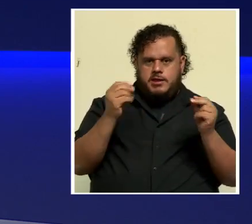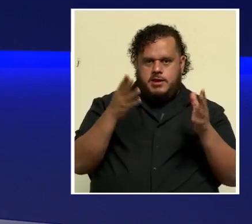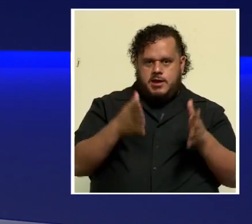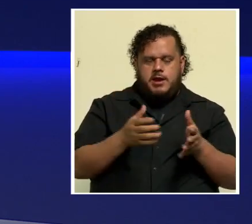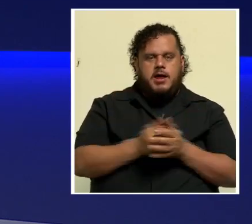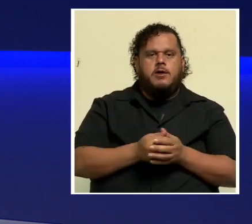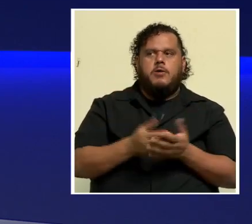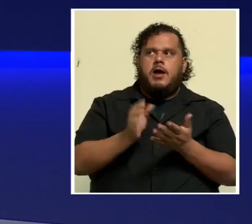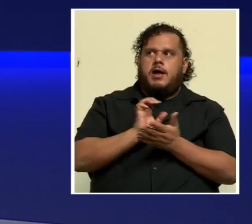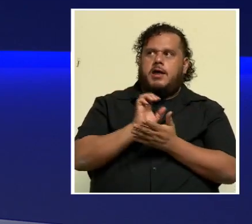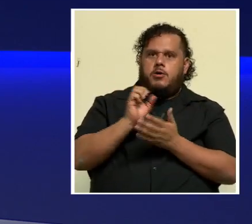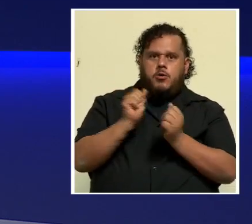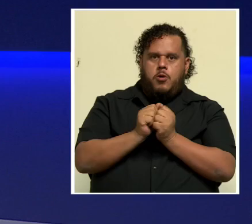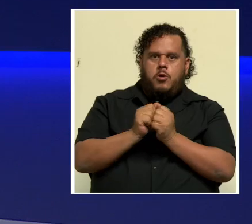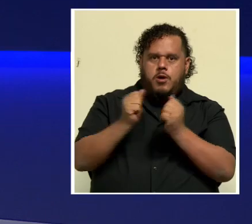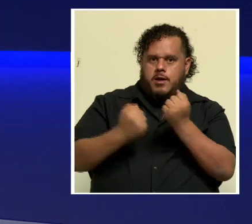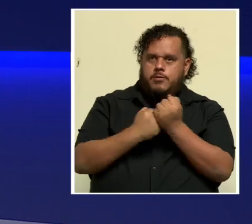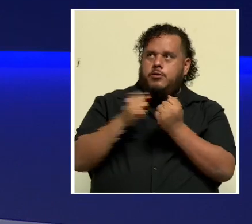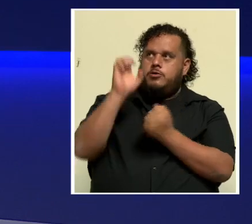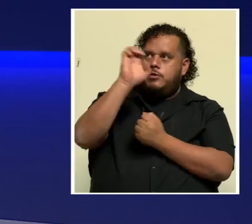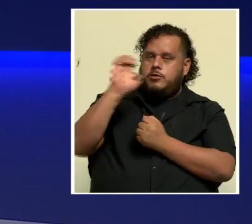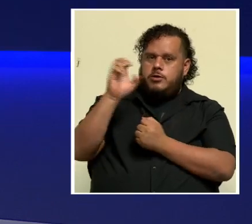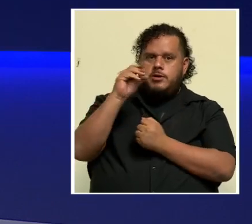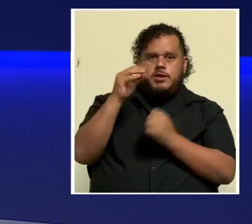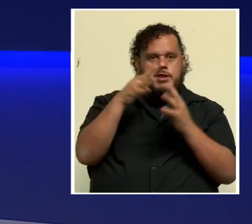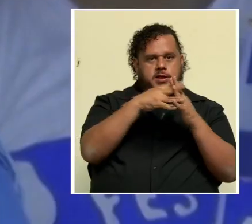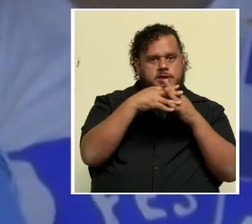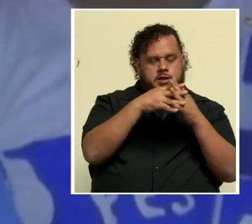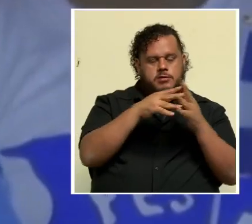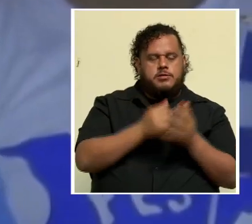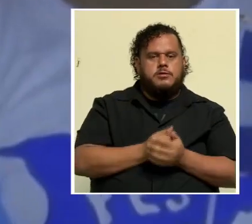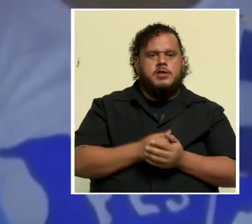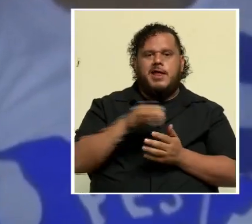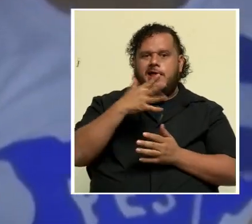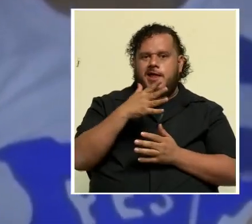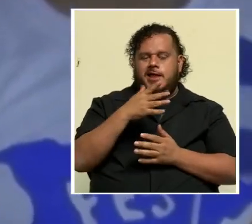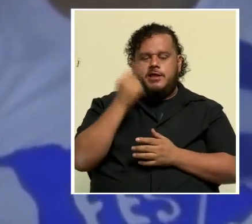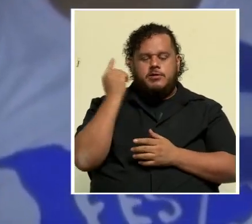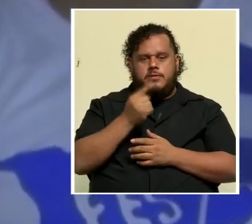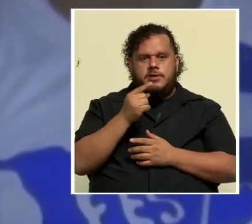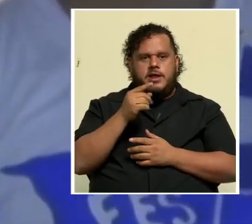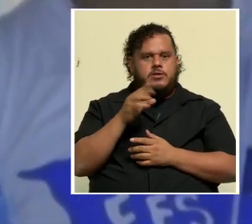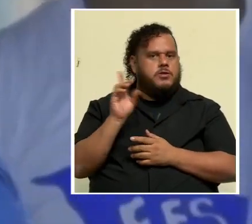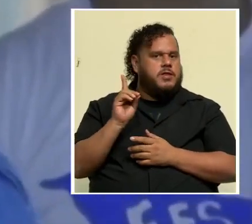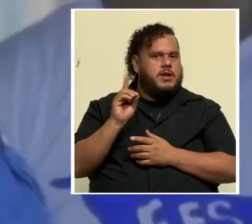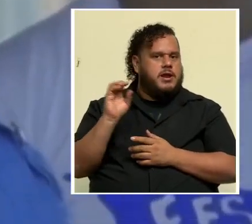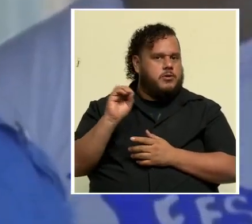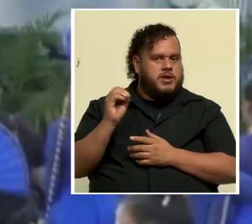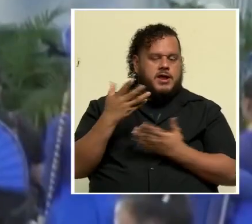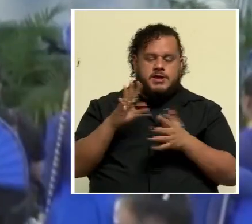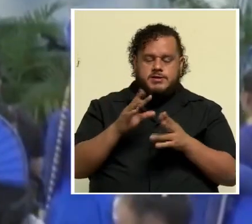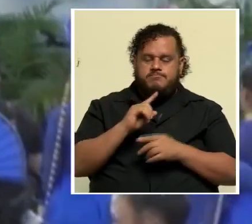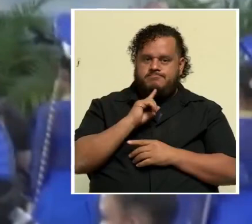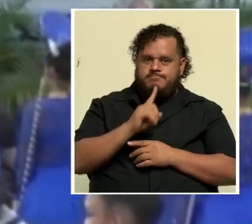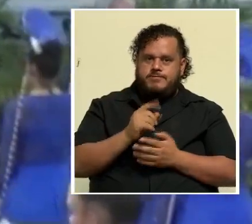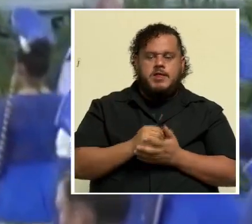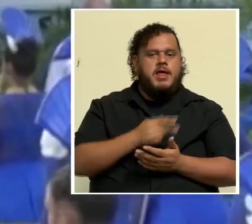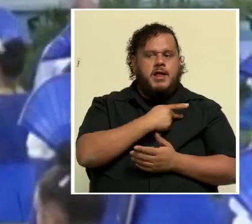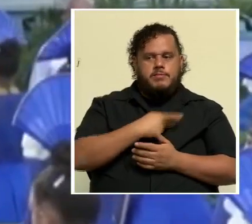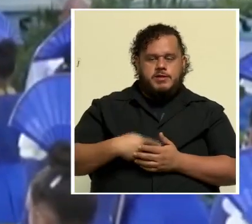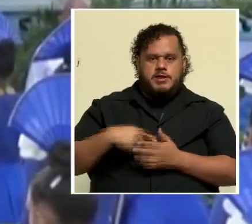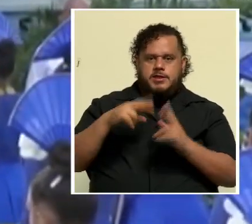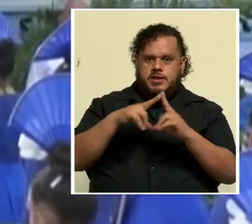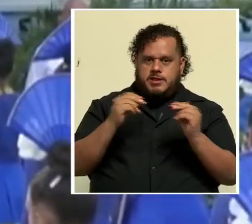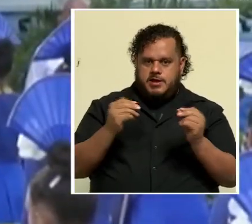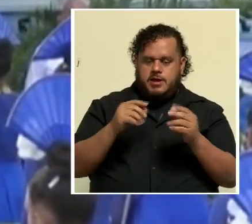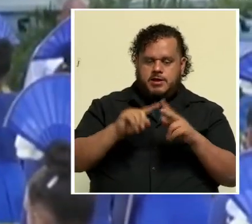la Unión Europea y los Estados Unidos. El 5º mandato de Daniel Ortega es ya una realidad. El presidente de